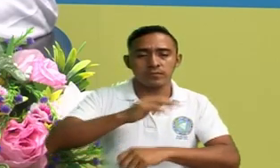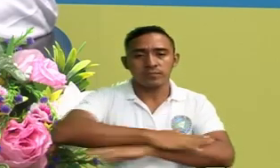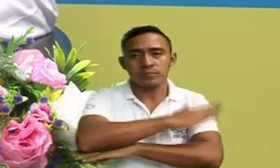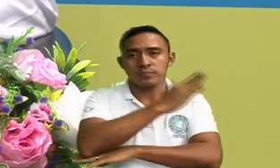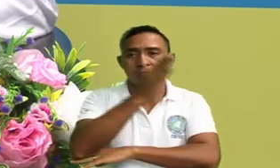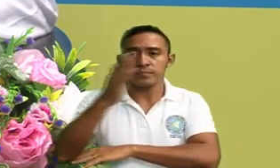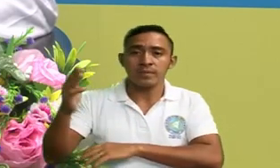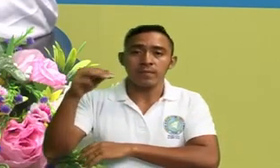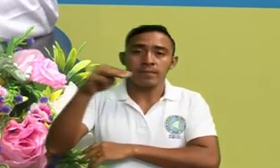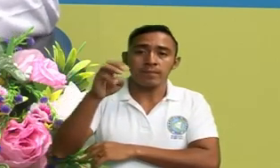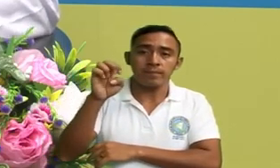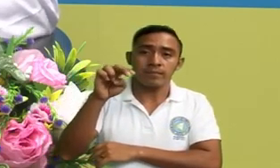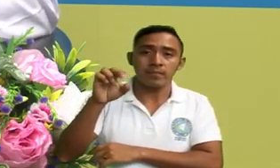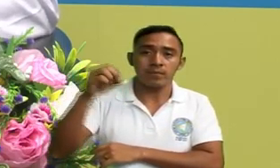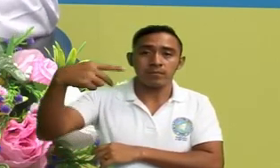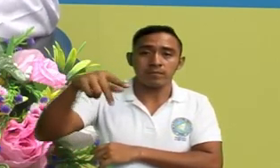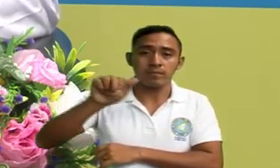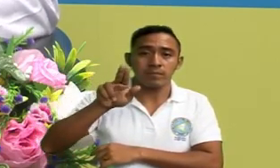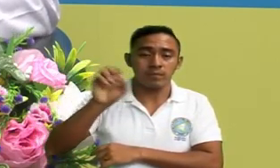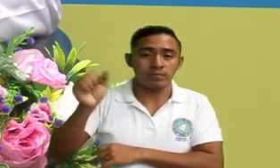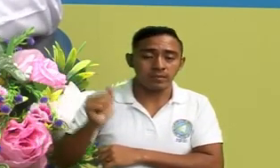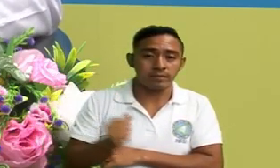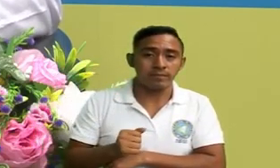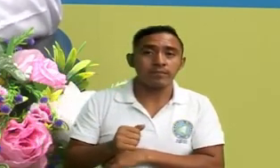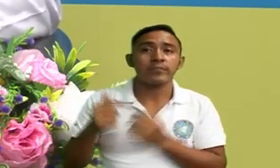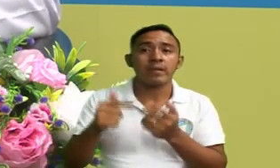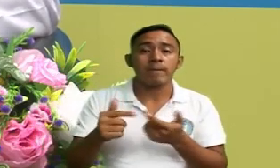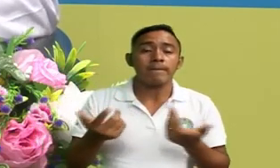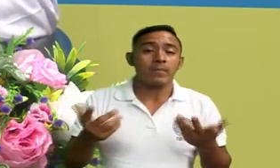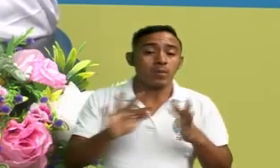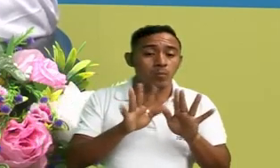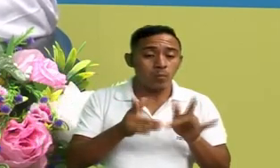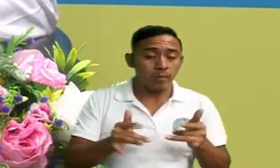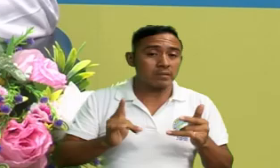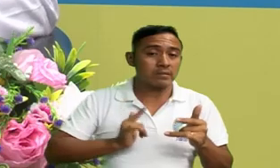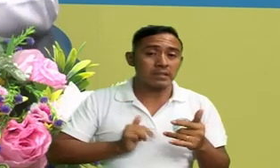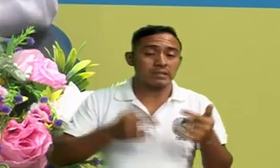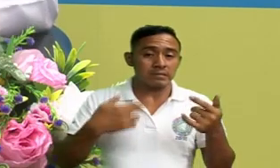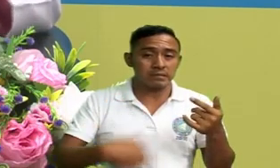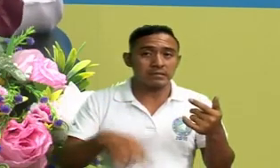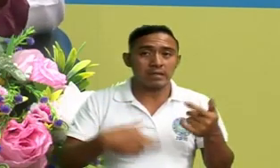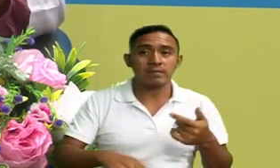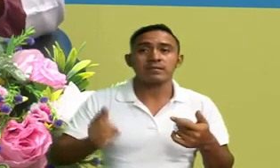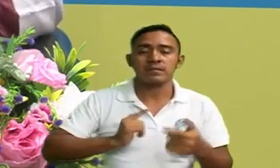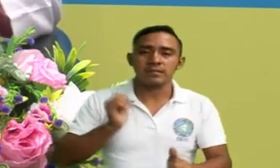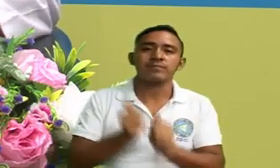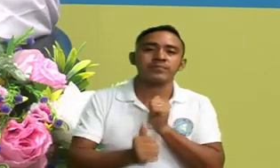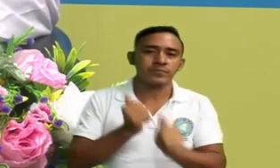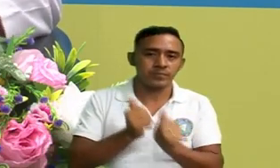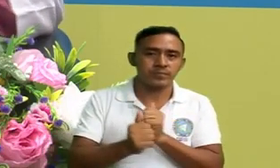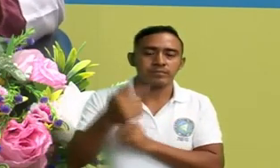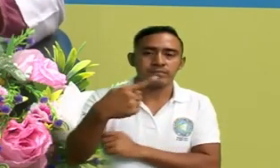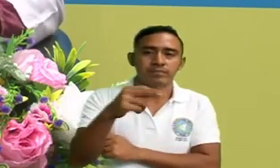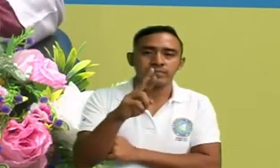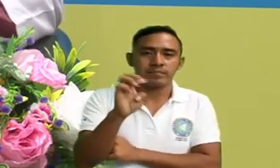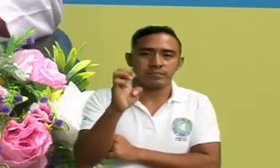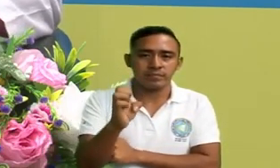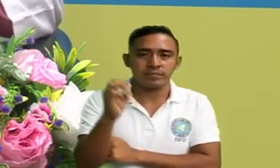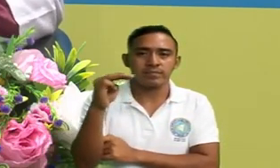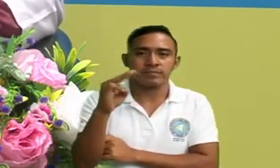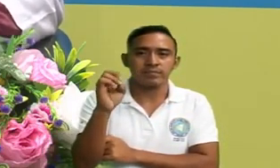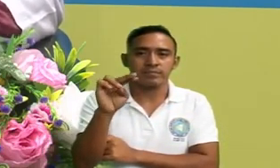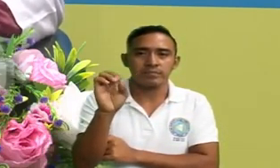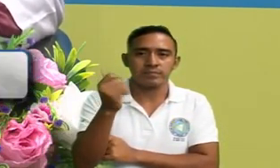la menopausia. Mientras haya periodo menstrual, puede existir el síndrome premenstrual, que el síndrome es